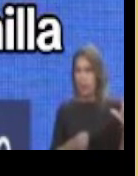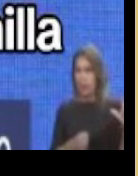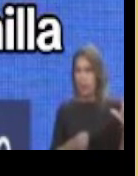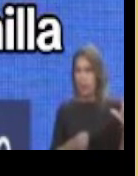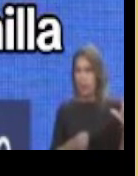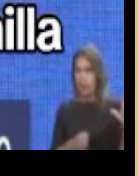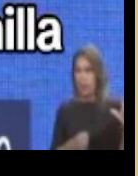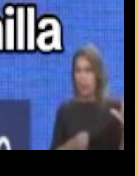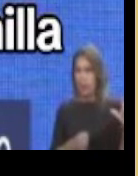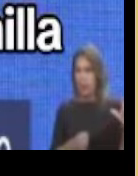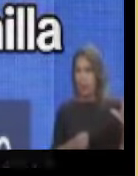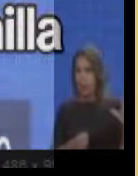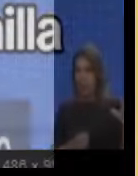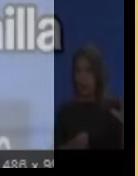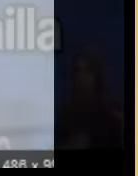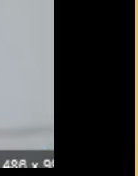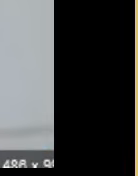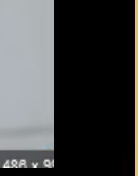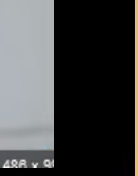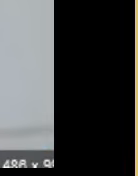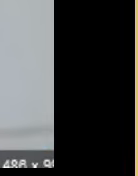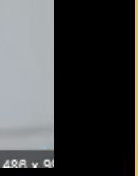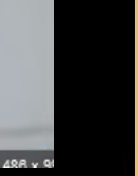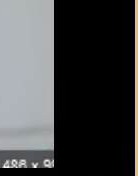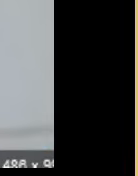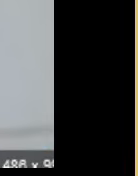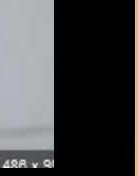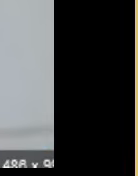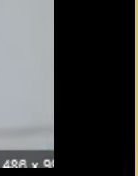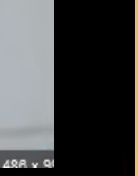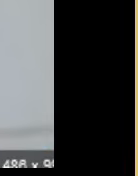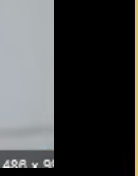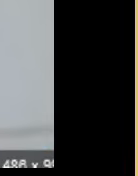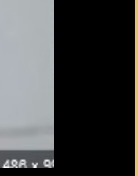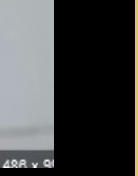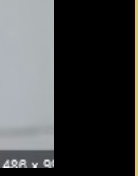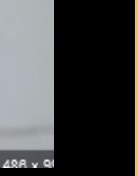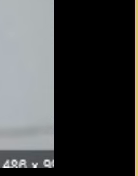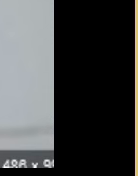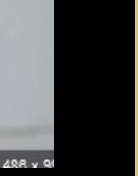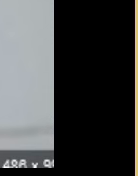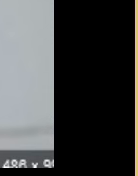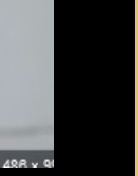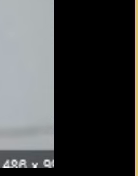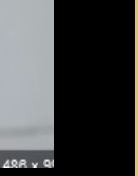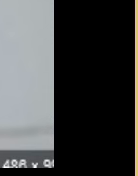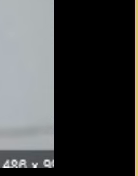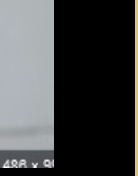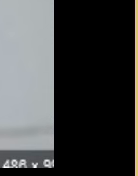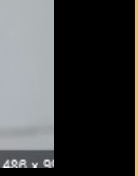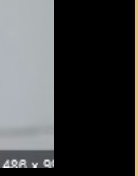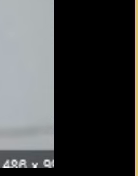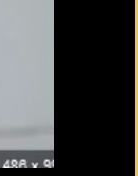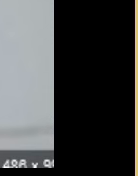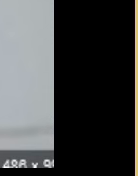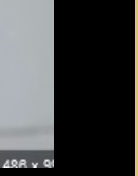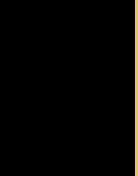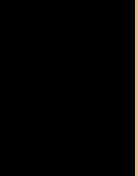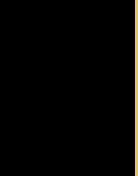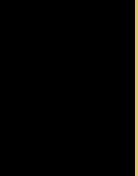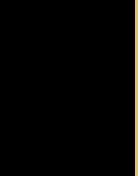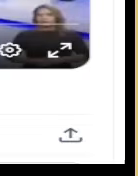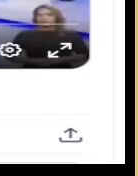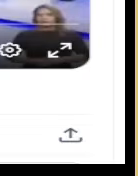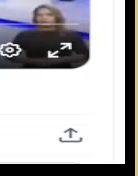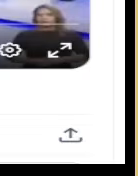traer dar casas sabía que si decía eso todo el mundo le iba a decir No pero bueno escuchemos Cuáles eran las